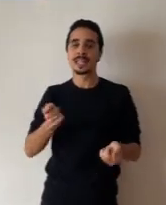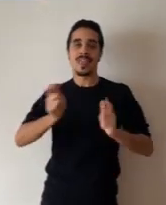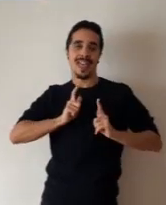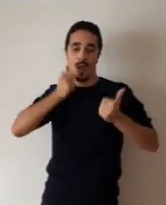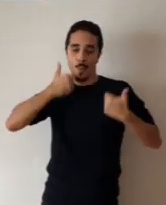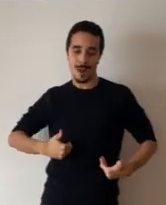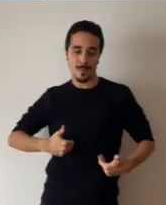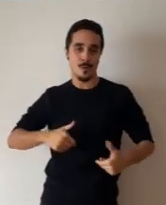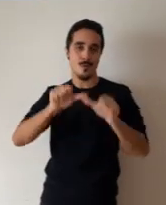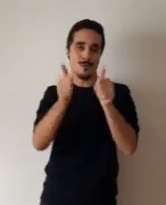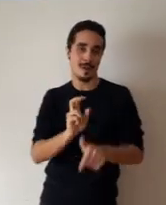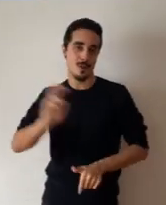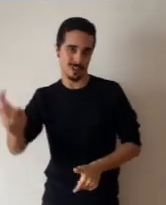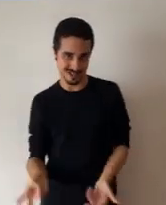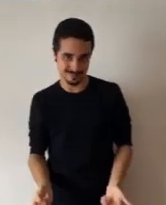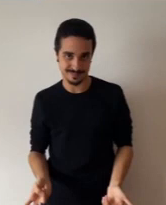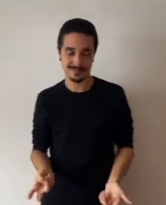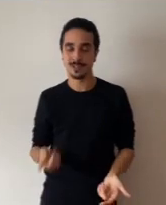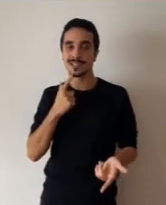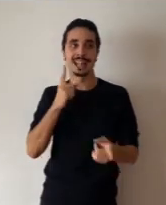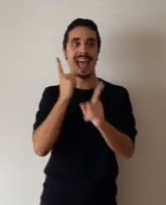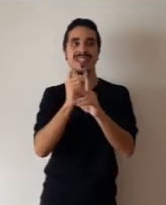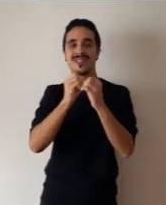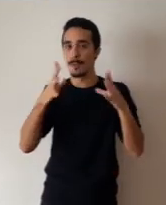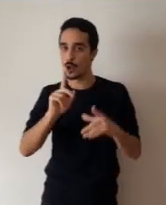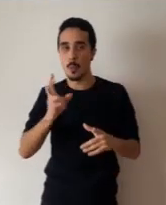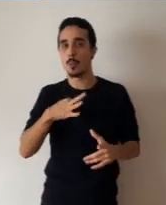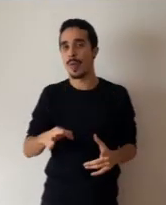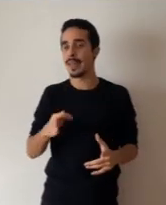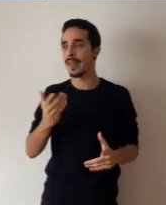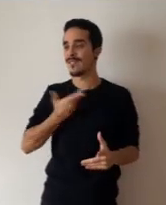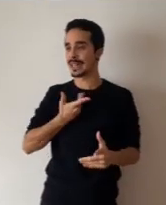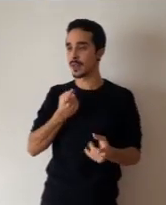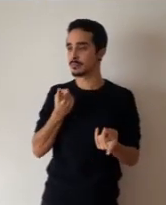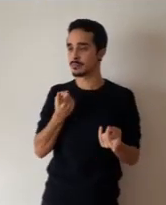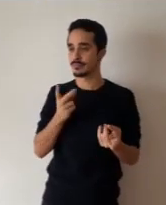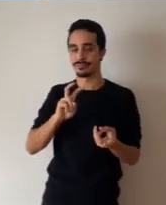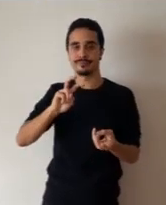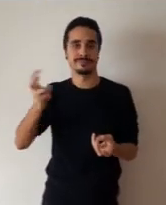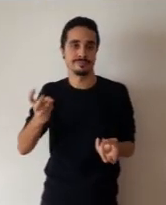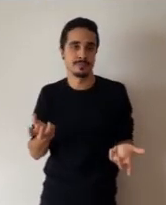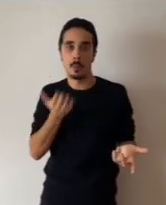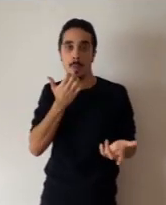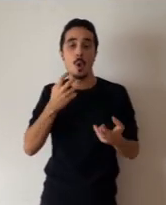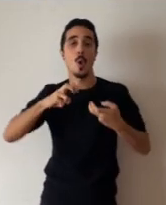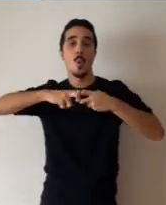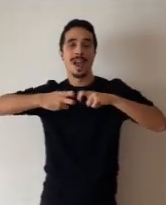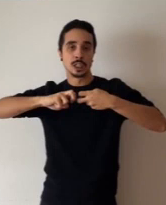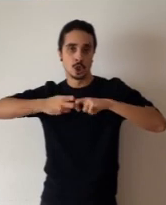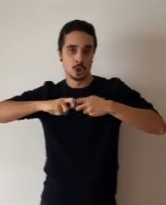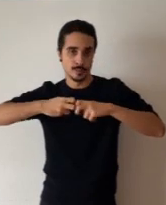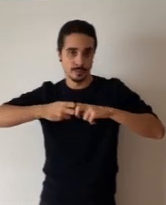tiene otras acciones en el organismo, no solamente un efecto antiinflamatorio, tiene acciones fundamentalmente en